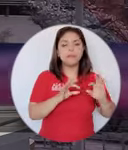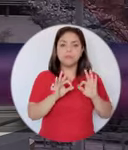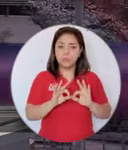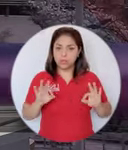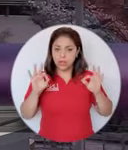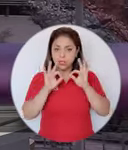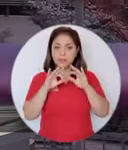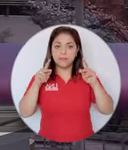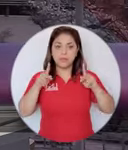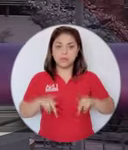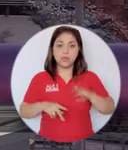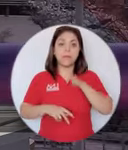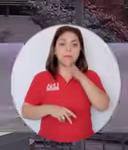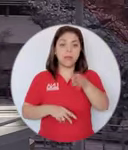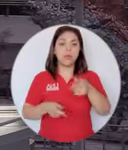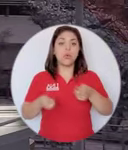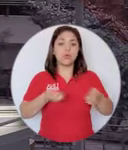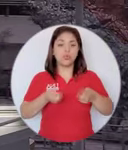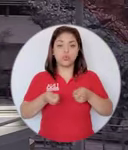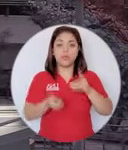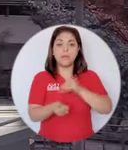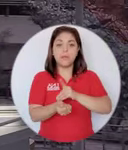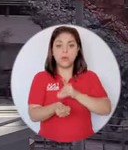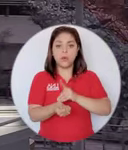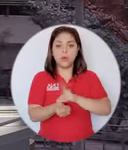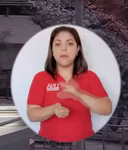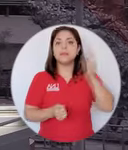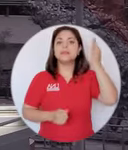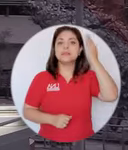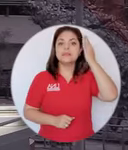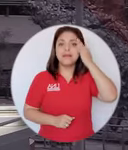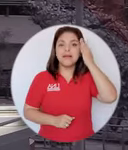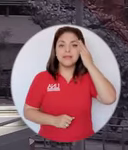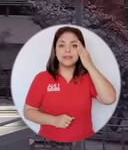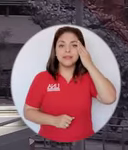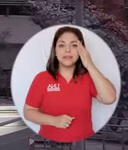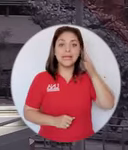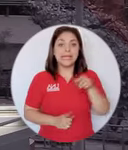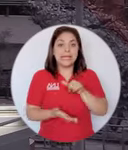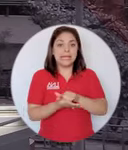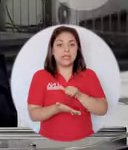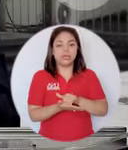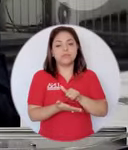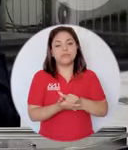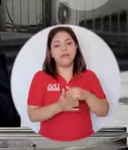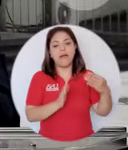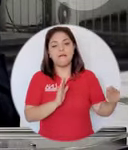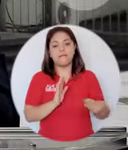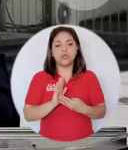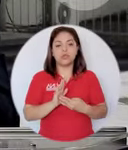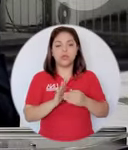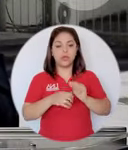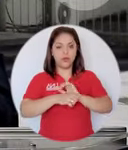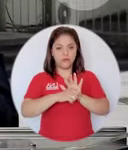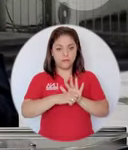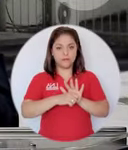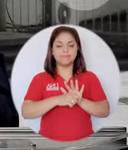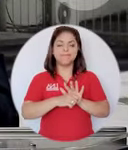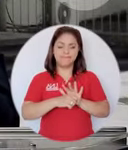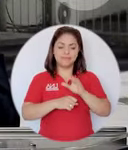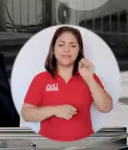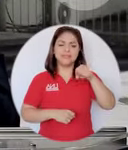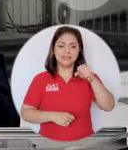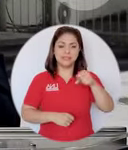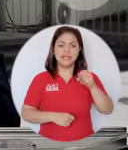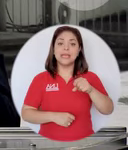tenga un control médico y que se sepa que es causado por un post-COVID. Definitivamente. Y justamente el carácter preventivo,